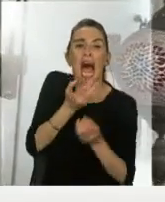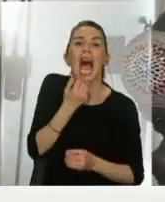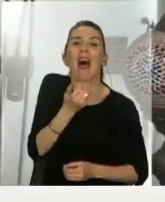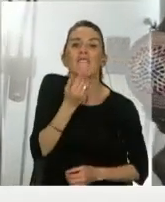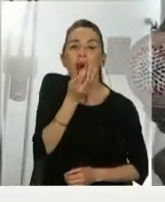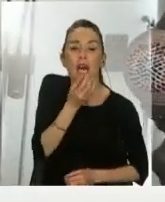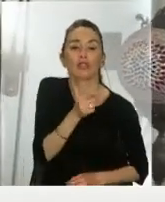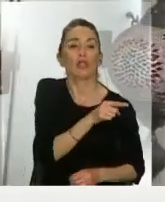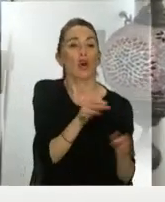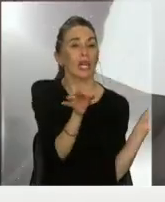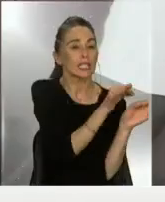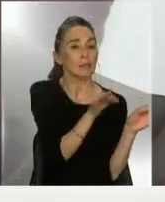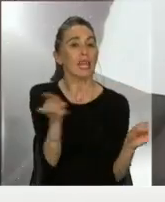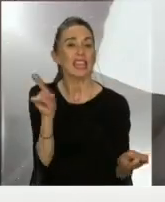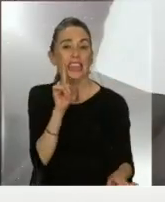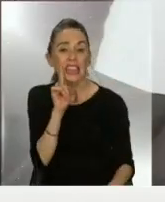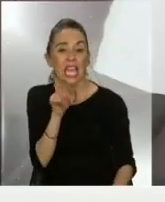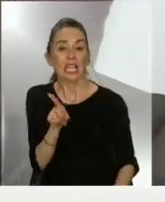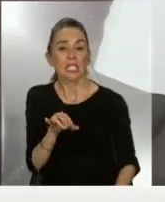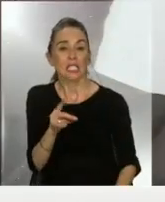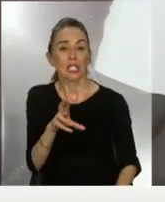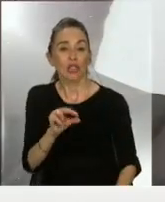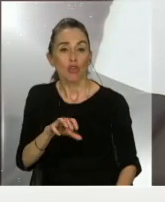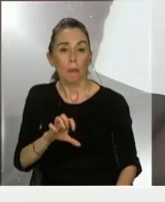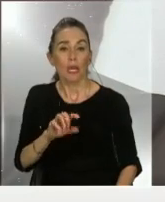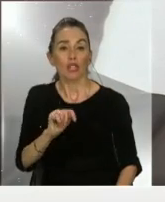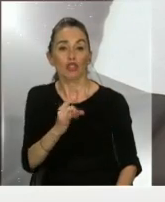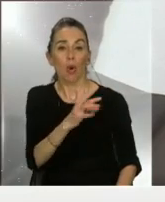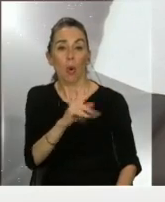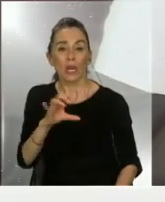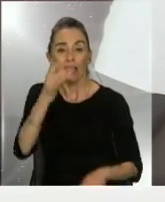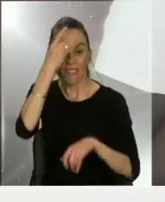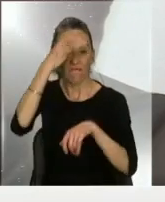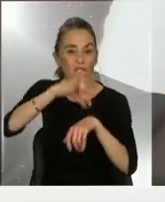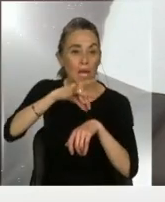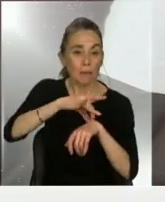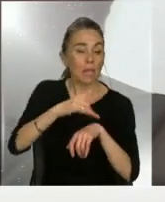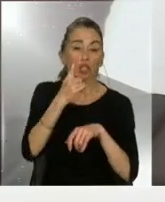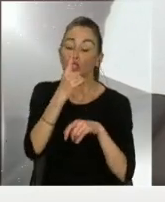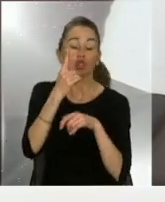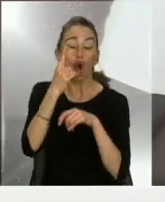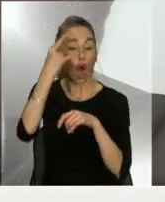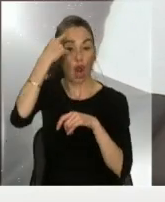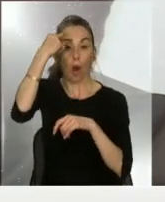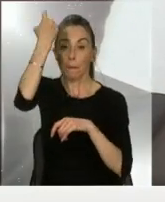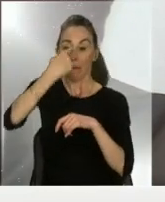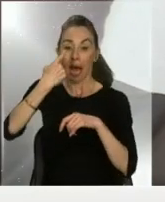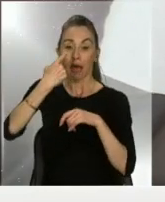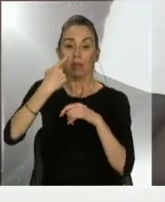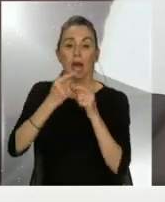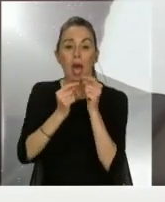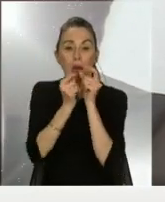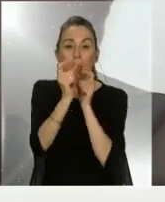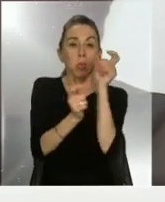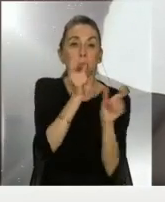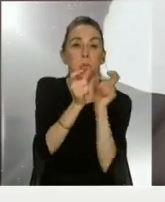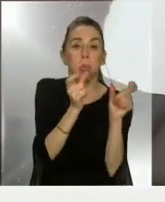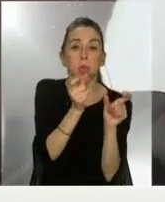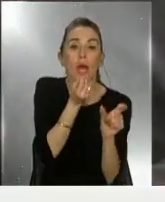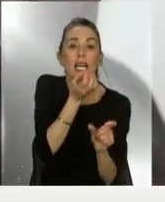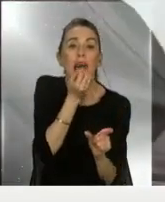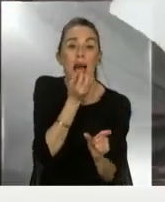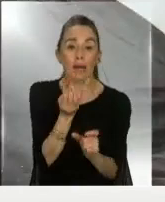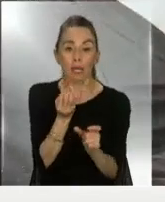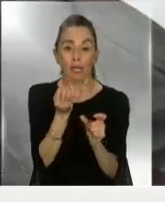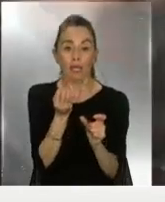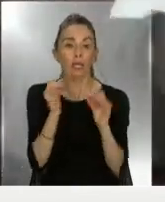le explica por qué él tiene síndrome de Tourette. No puede, es una enfermedad que no puede evitar, tiene coprolalia y no puede evitar decir garabato.